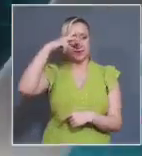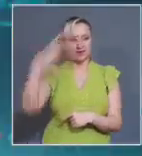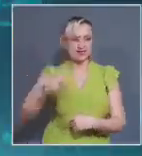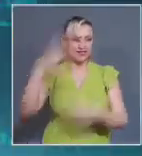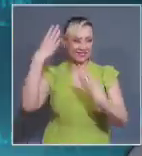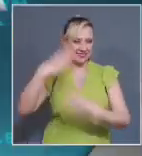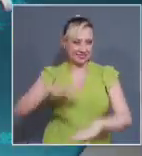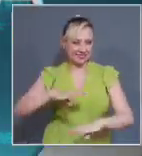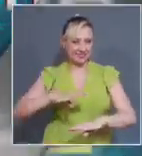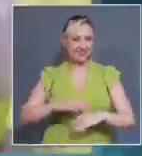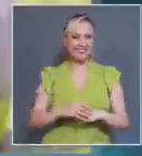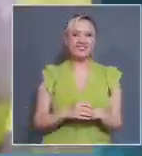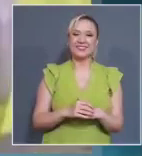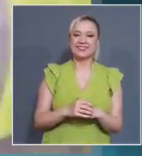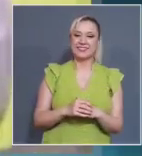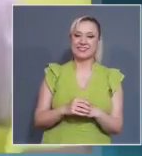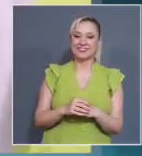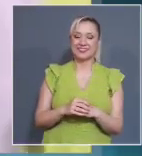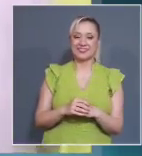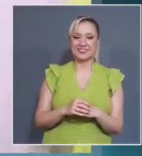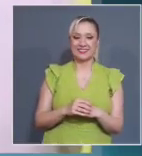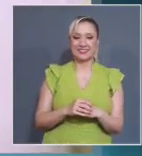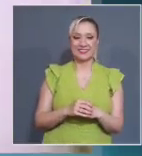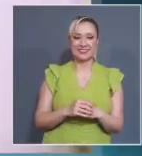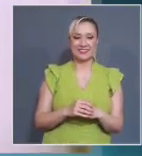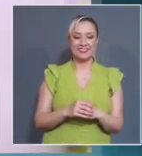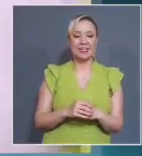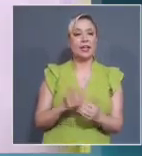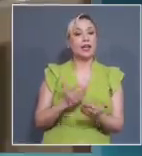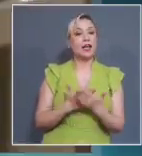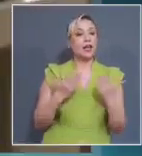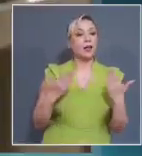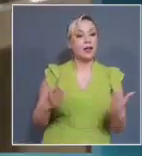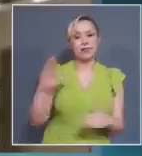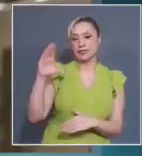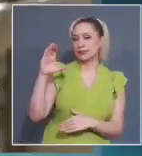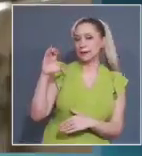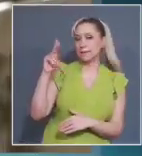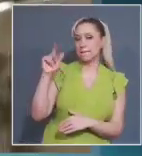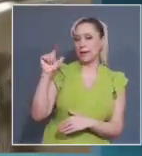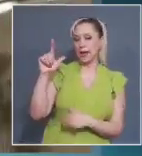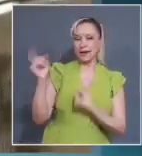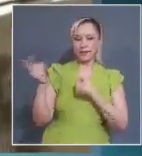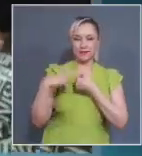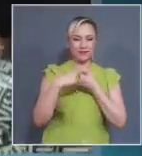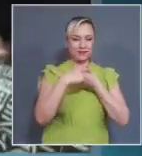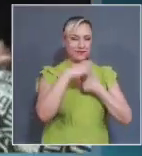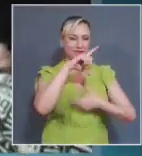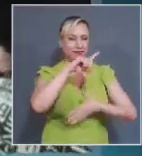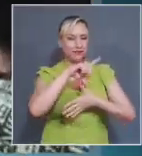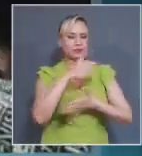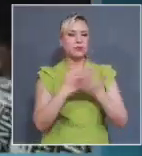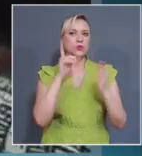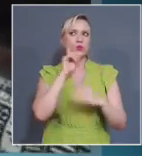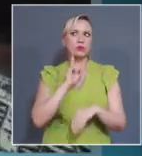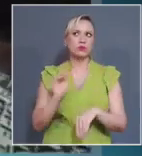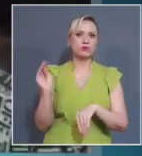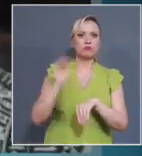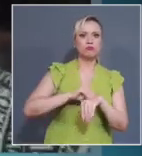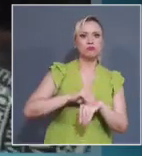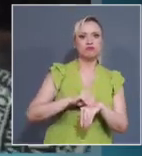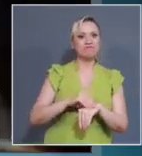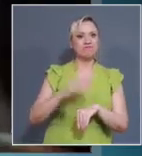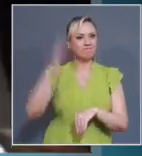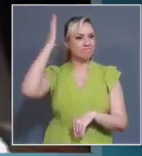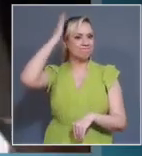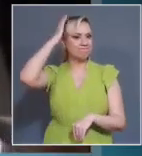México. De acuerdo con la CEPAL, la inclusión de mujeres en posiciones de liderazgo está rezagada en las cadenas